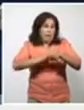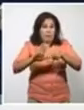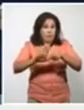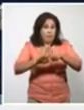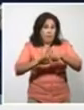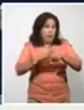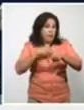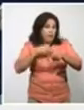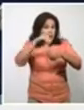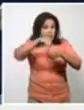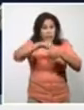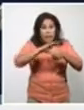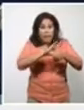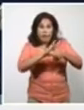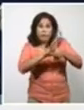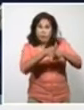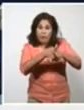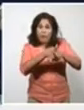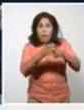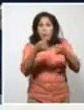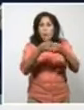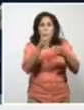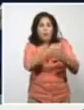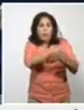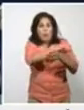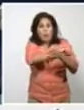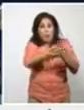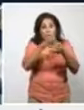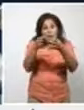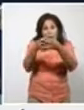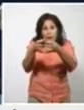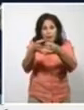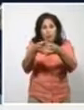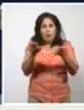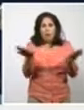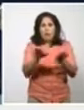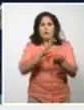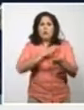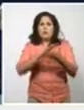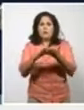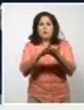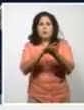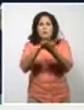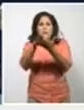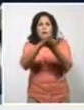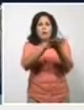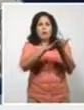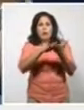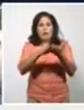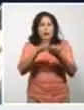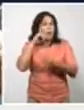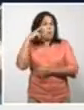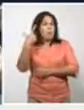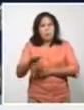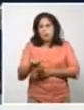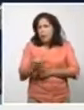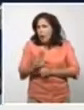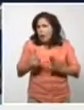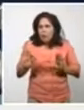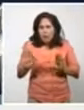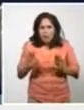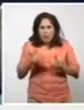enfermas en grupos de población que no tienen nada. Y a lo mejor no son ni contacto de un caso